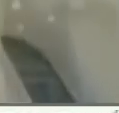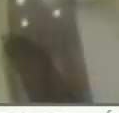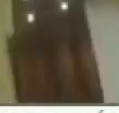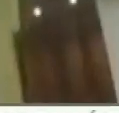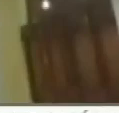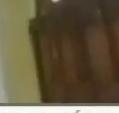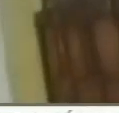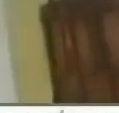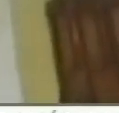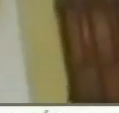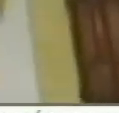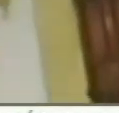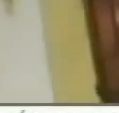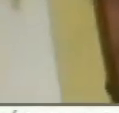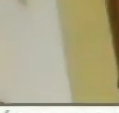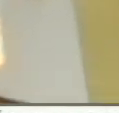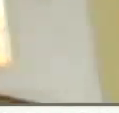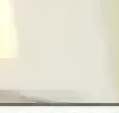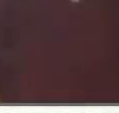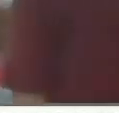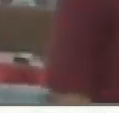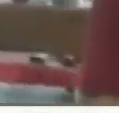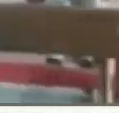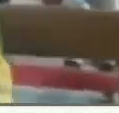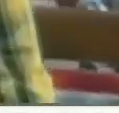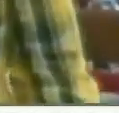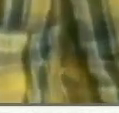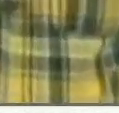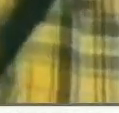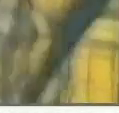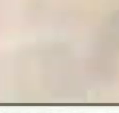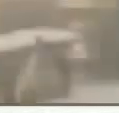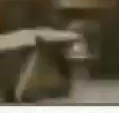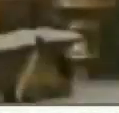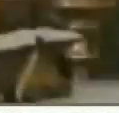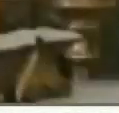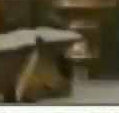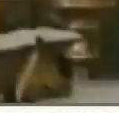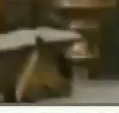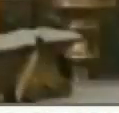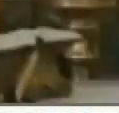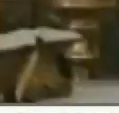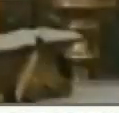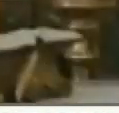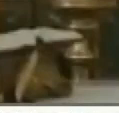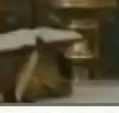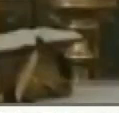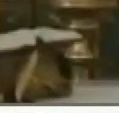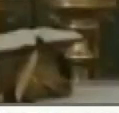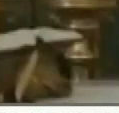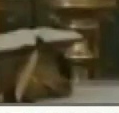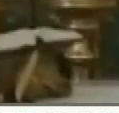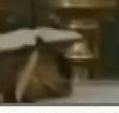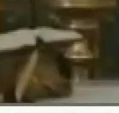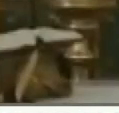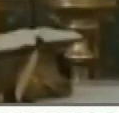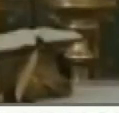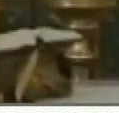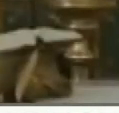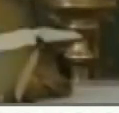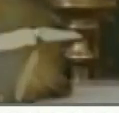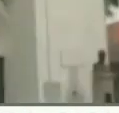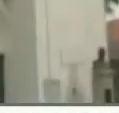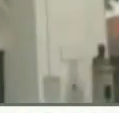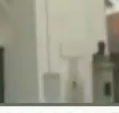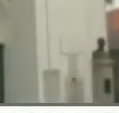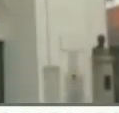Santo se innovó para garantizar la tradición cristiana de visitar siete templos con un despliegue técnico en los santuarios más importantes